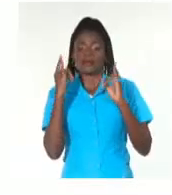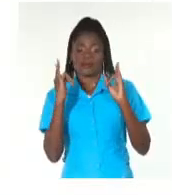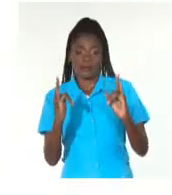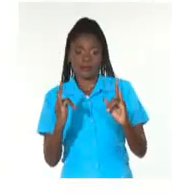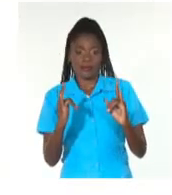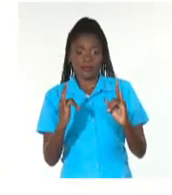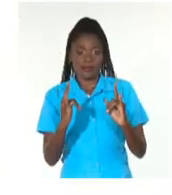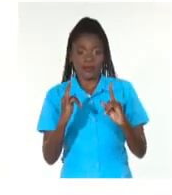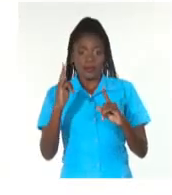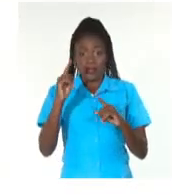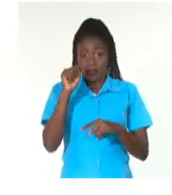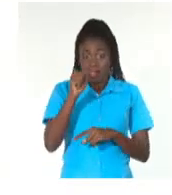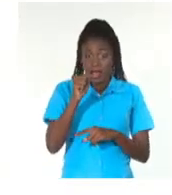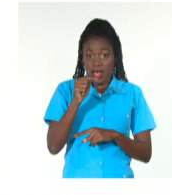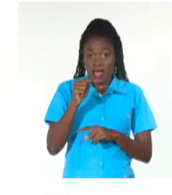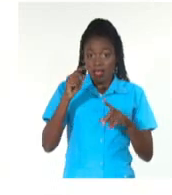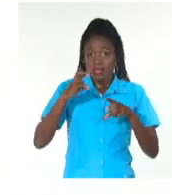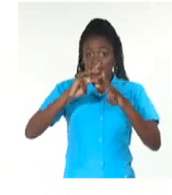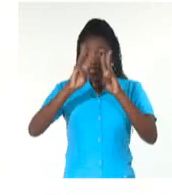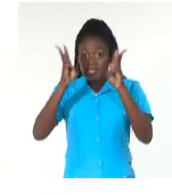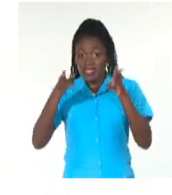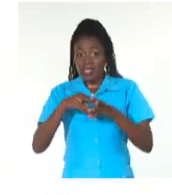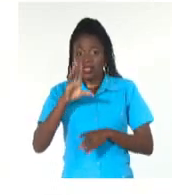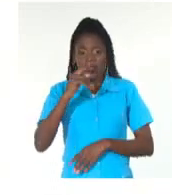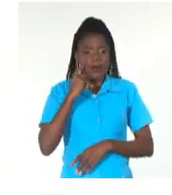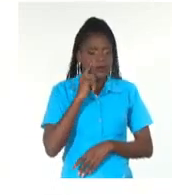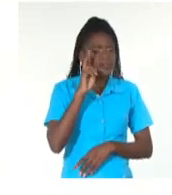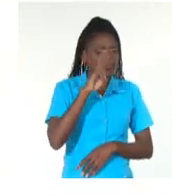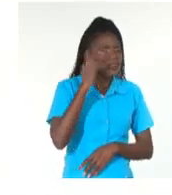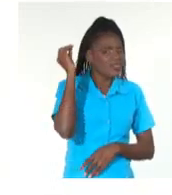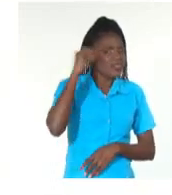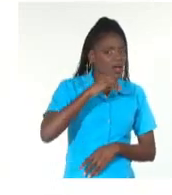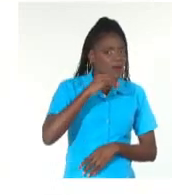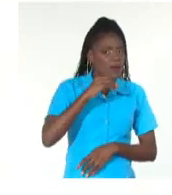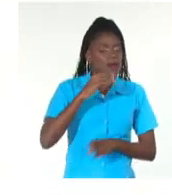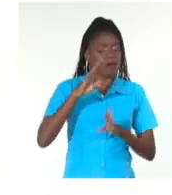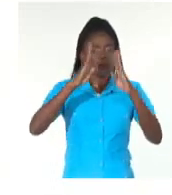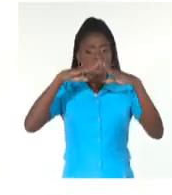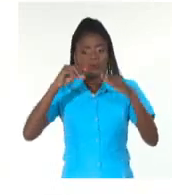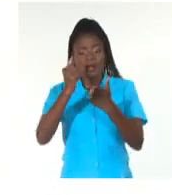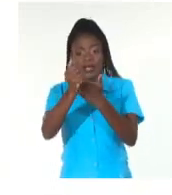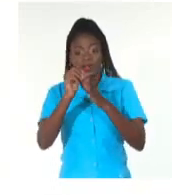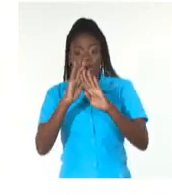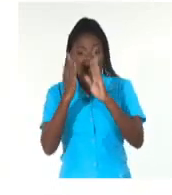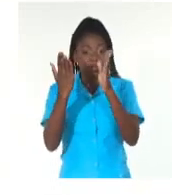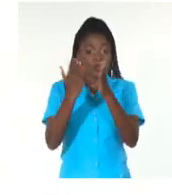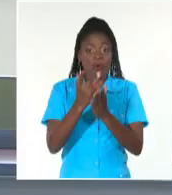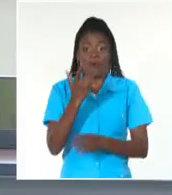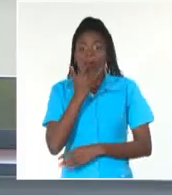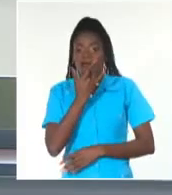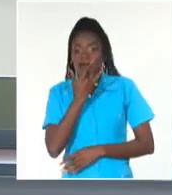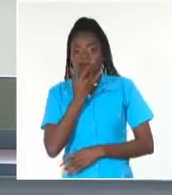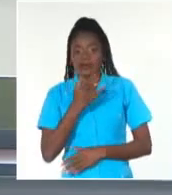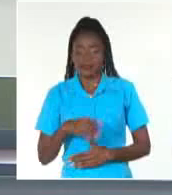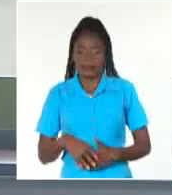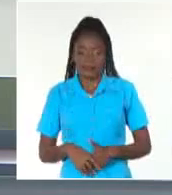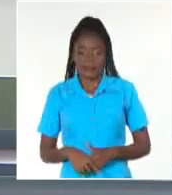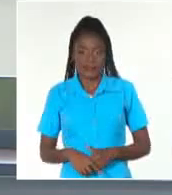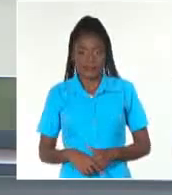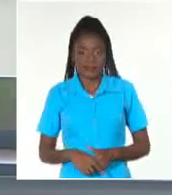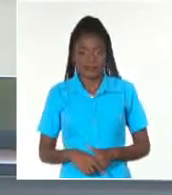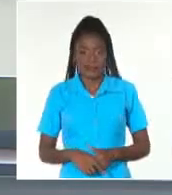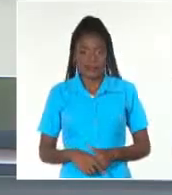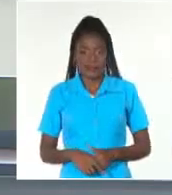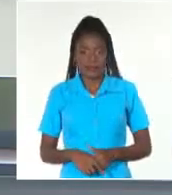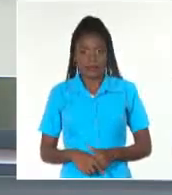la red social X, Díaz-Canel precisó que está pendiente del derrumbe y llamó a ofrecer ayuda a todos los afectados. Y